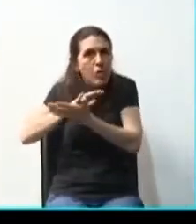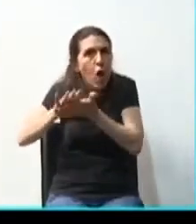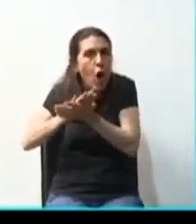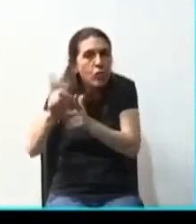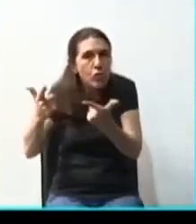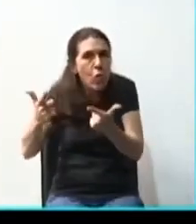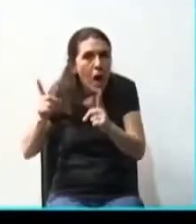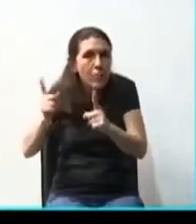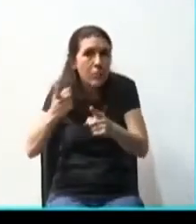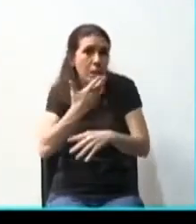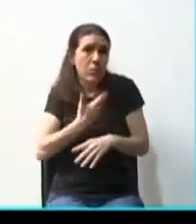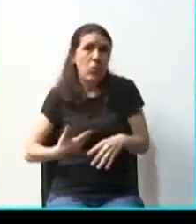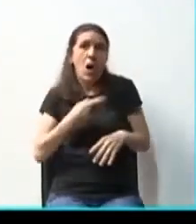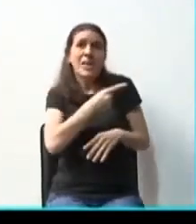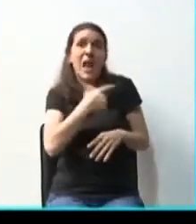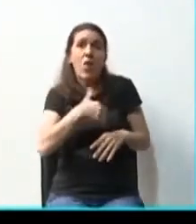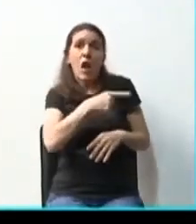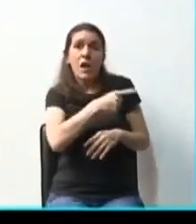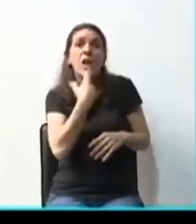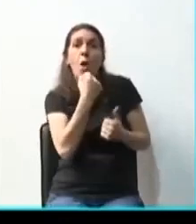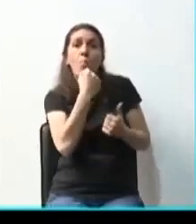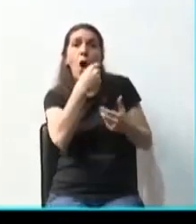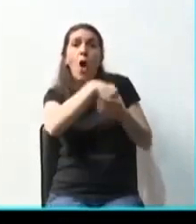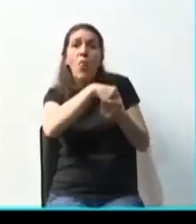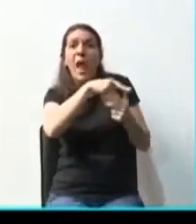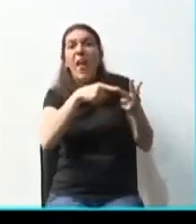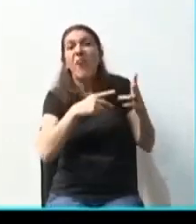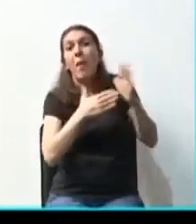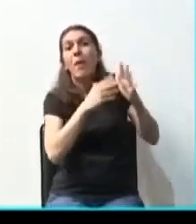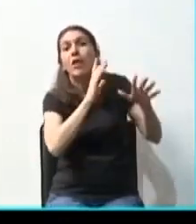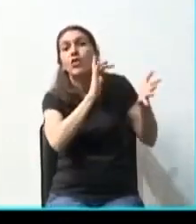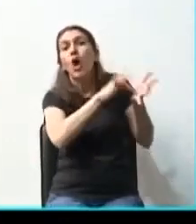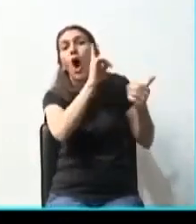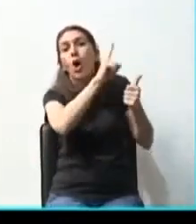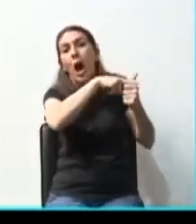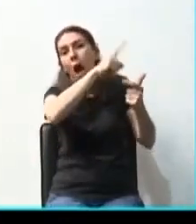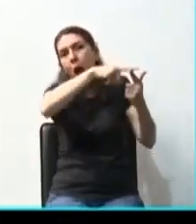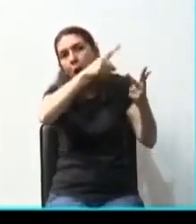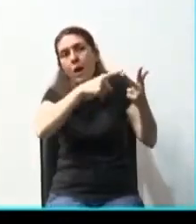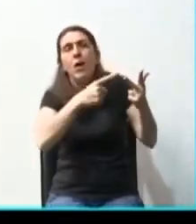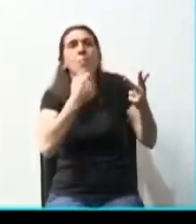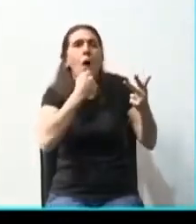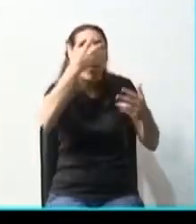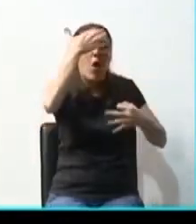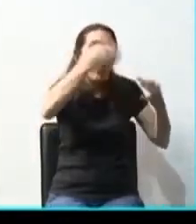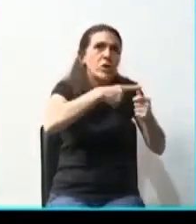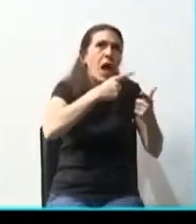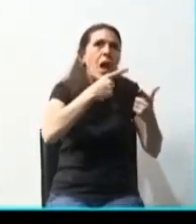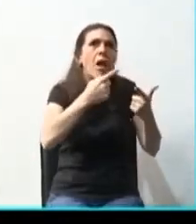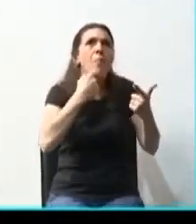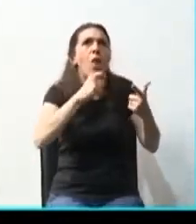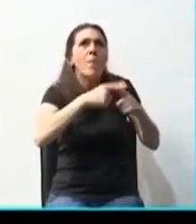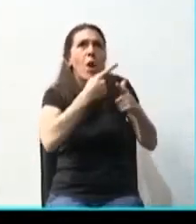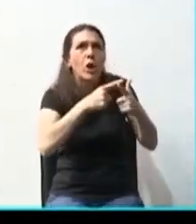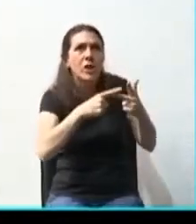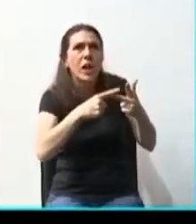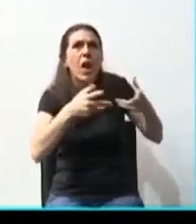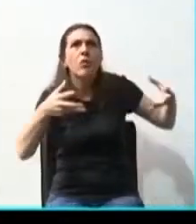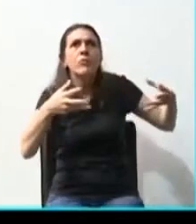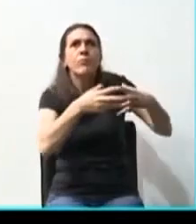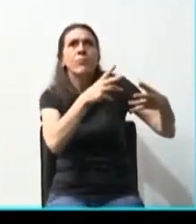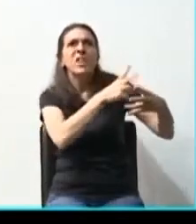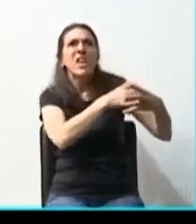Estado argentino, y sus poderes de turno, incluido el poder judicial, político, las fuerzas de